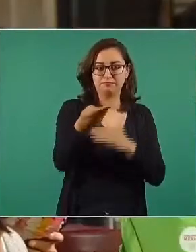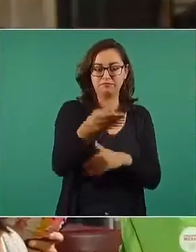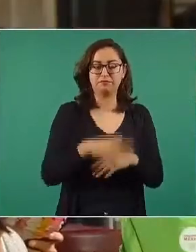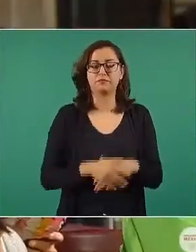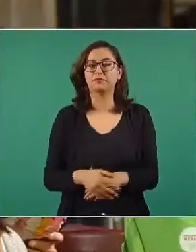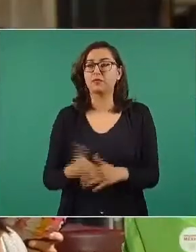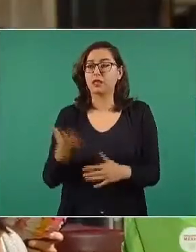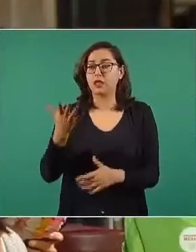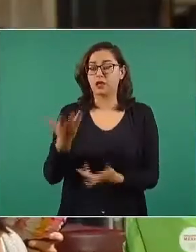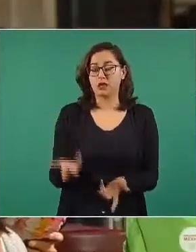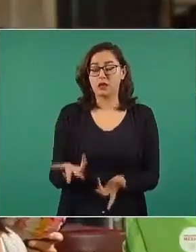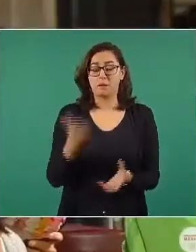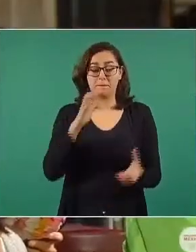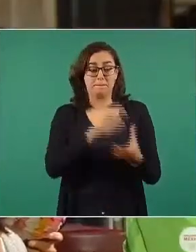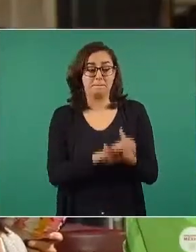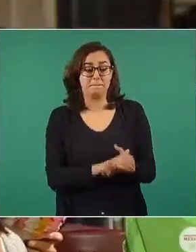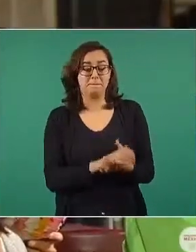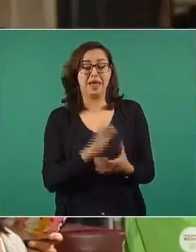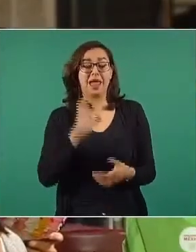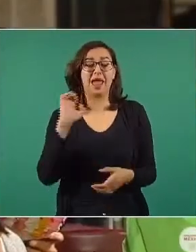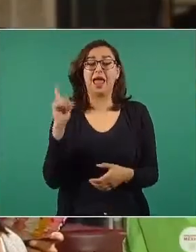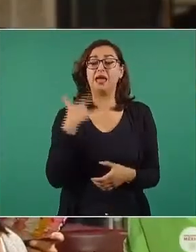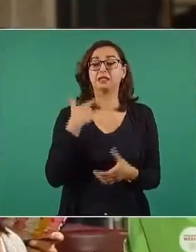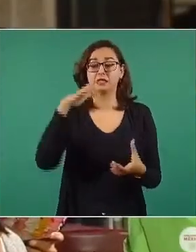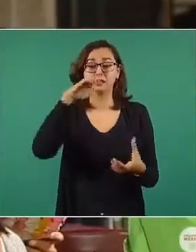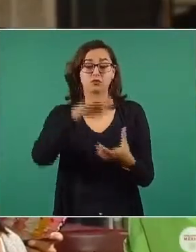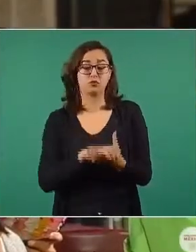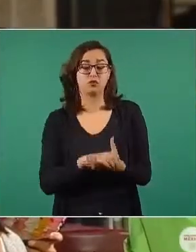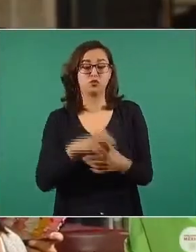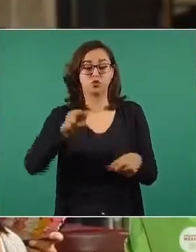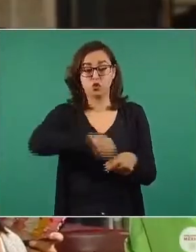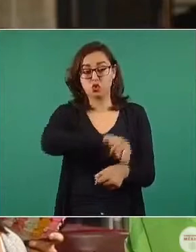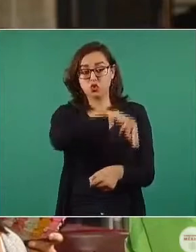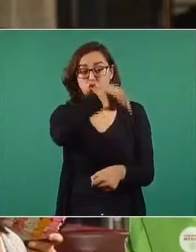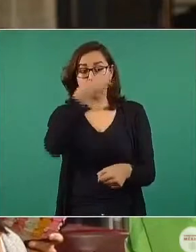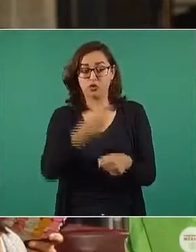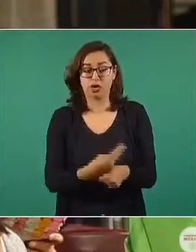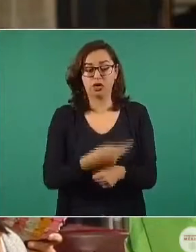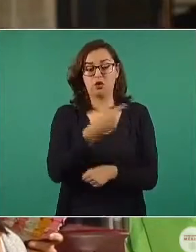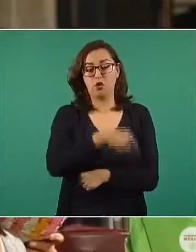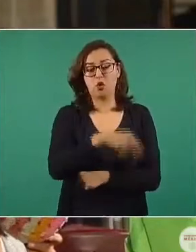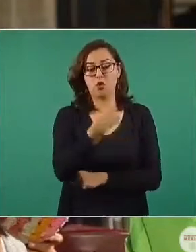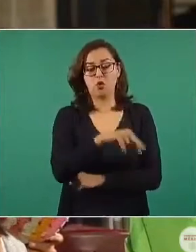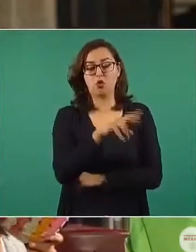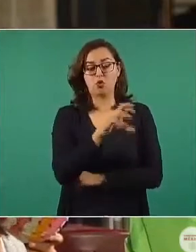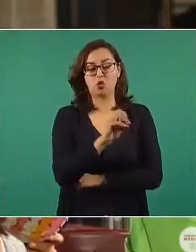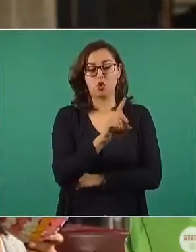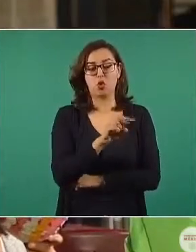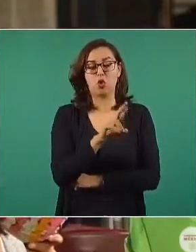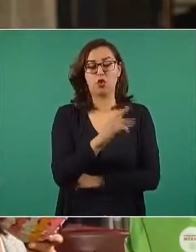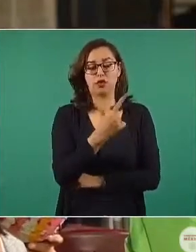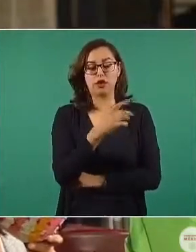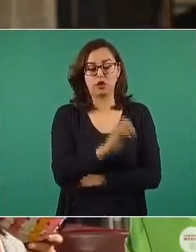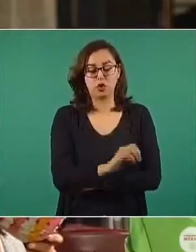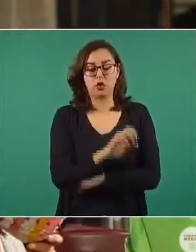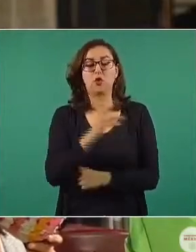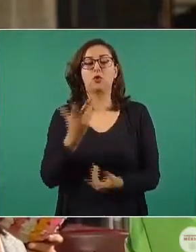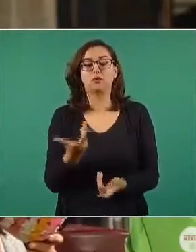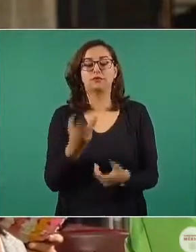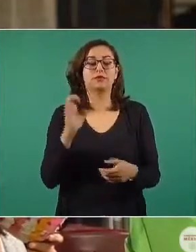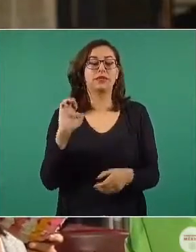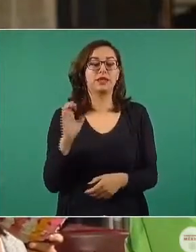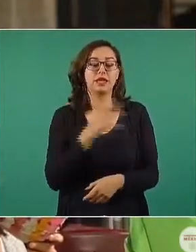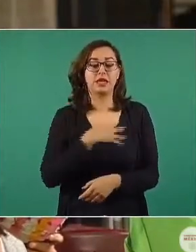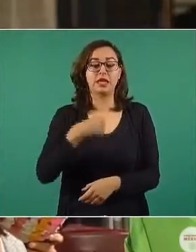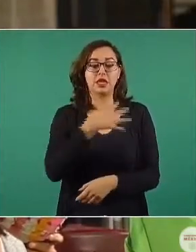público 183. Rodrigo Abascal Olascuaga, que es hijo del exsecretario de Gobernación